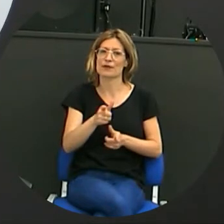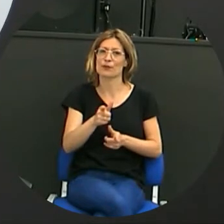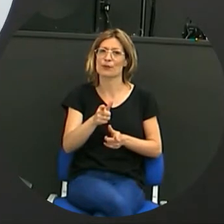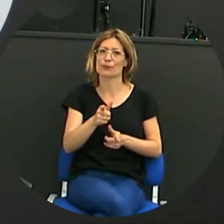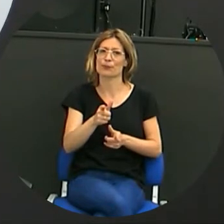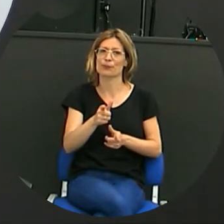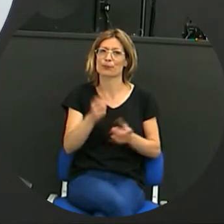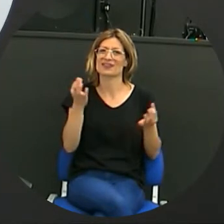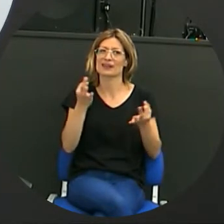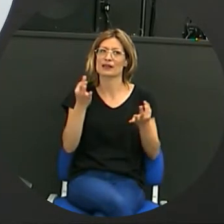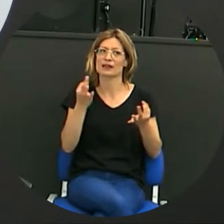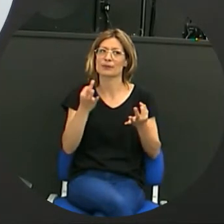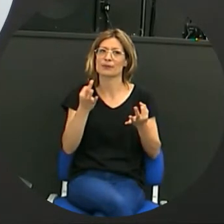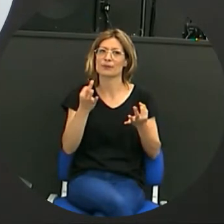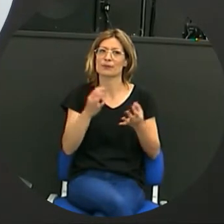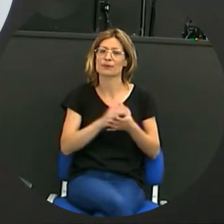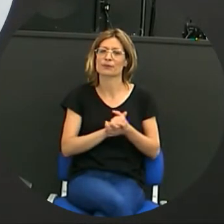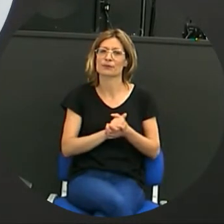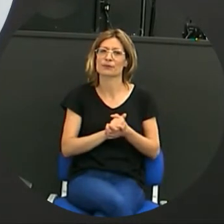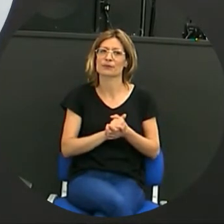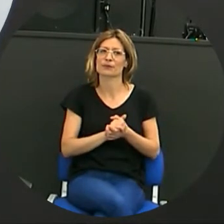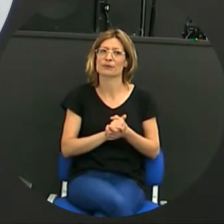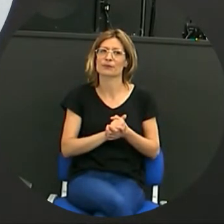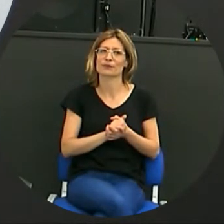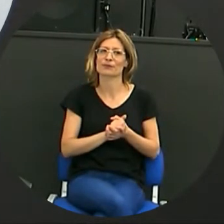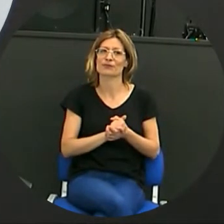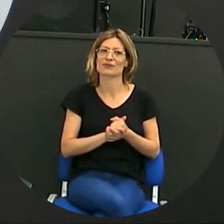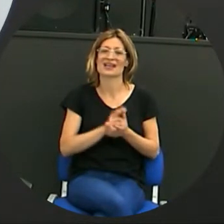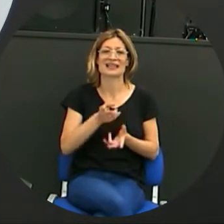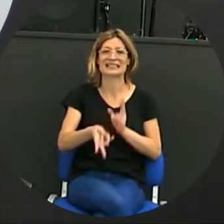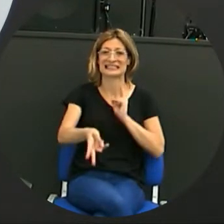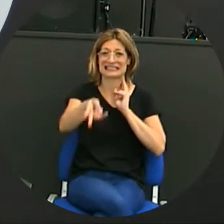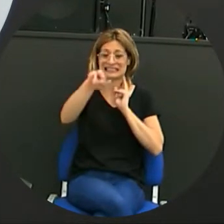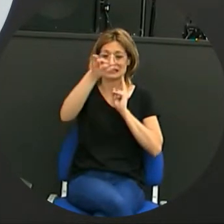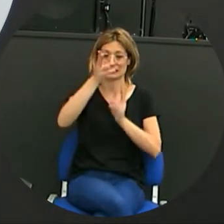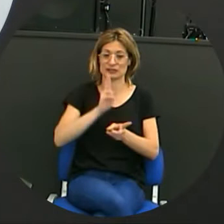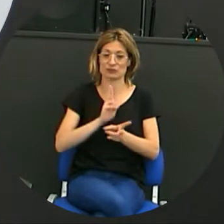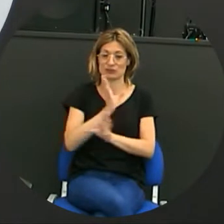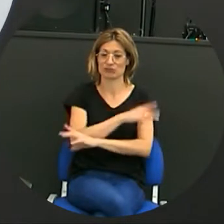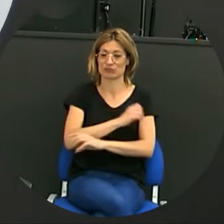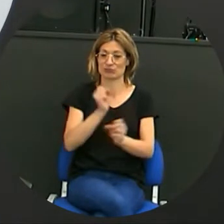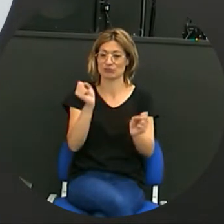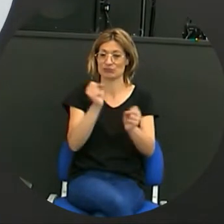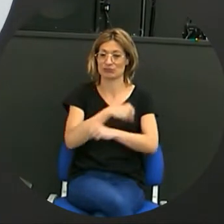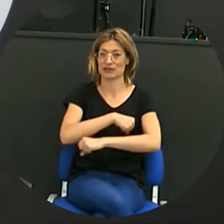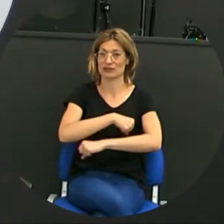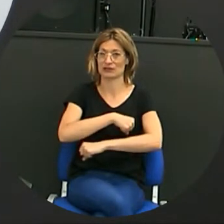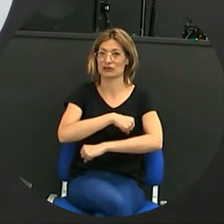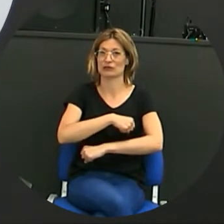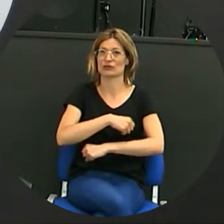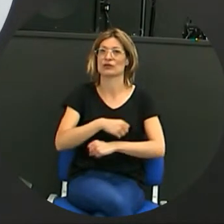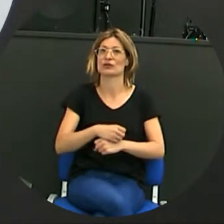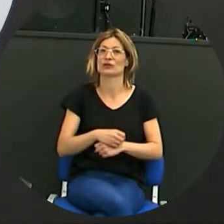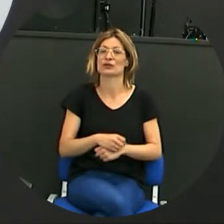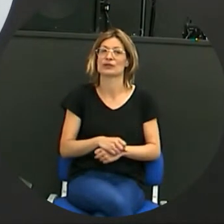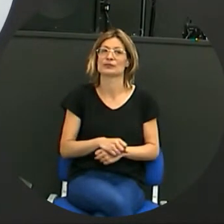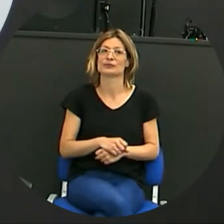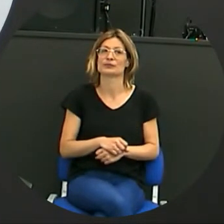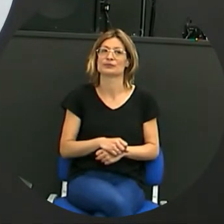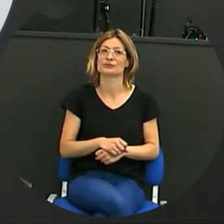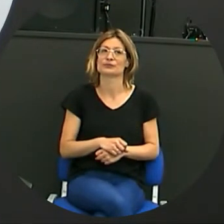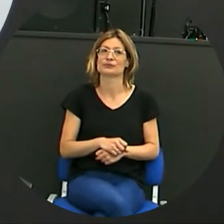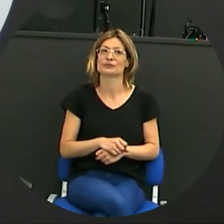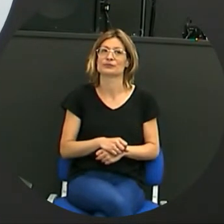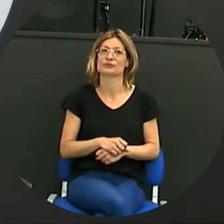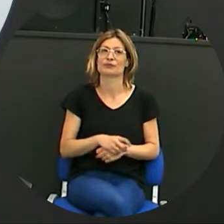profeta Samuel, quiere darnos la respuesta del pacto, quiere darnos la